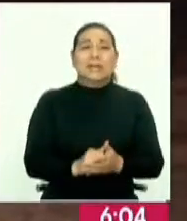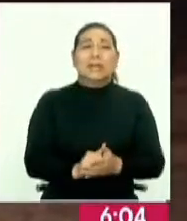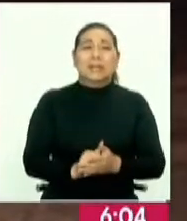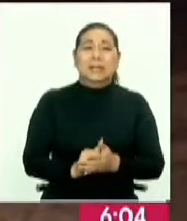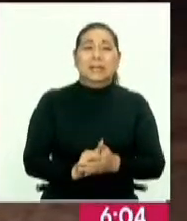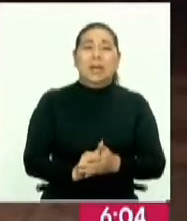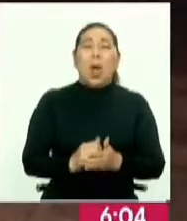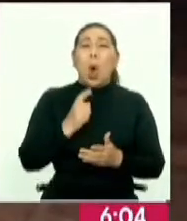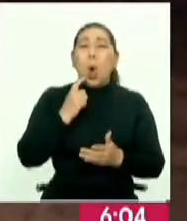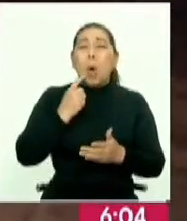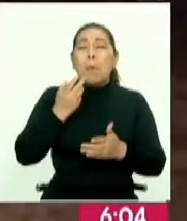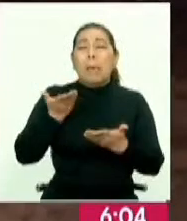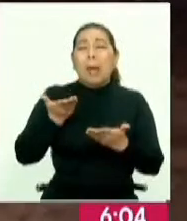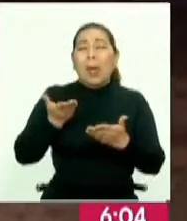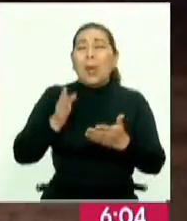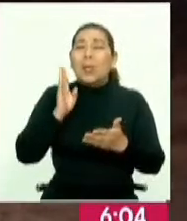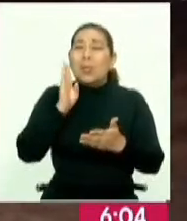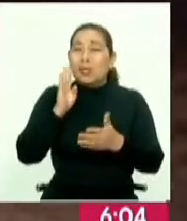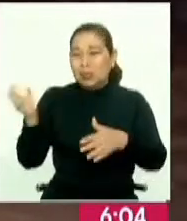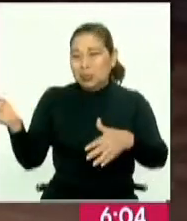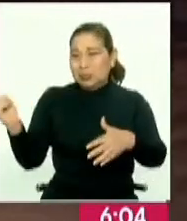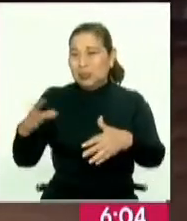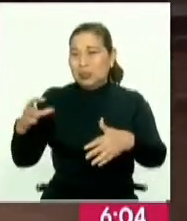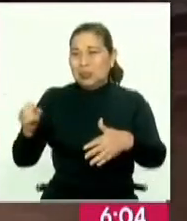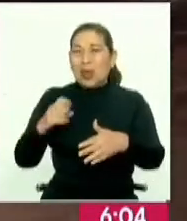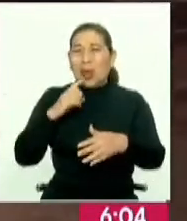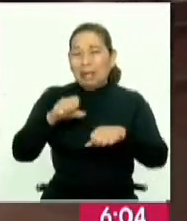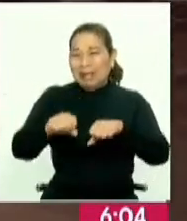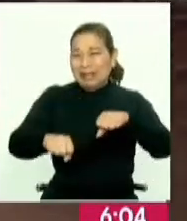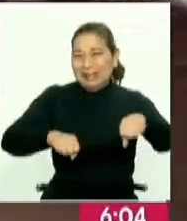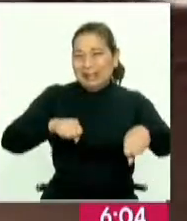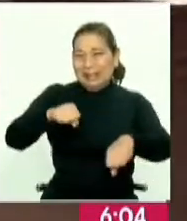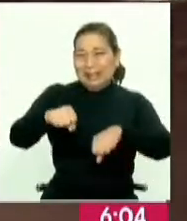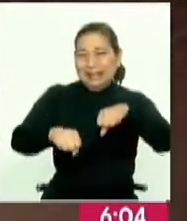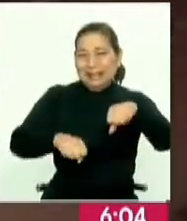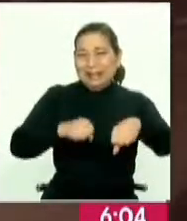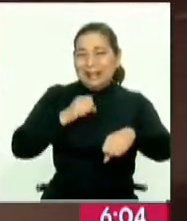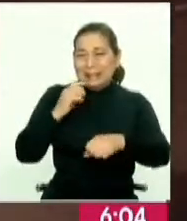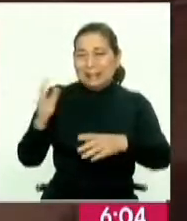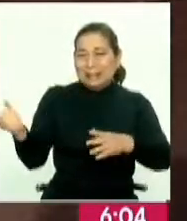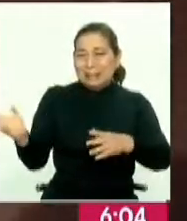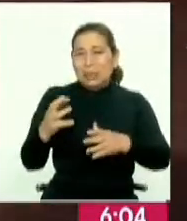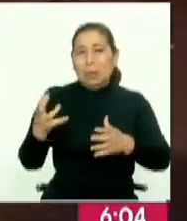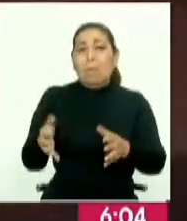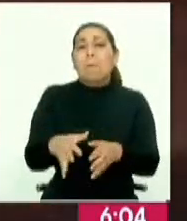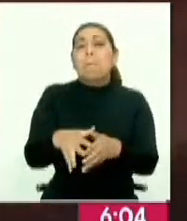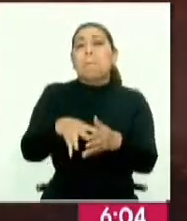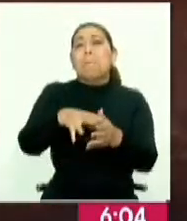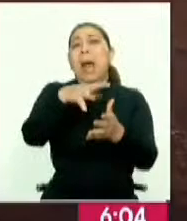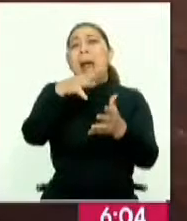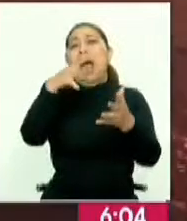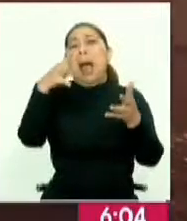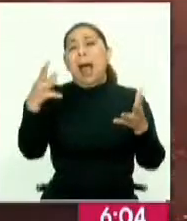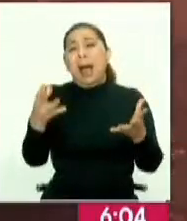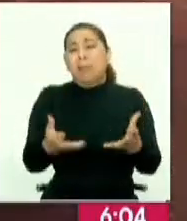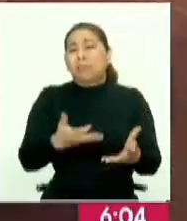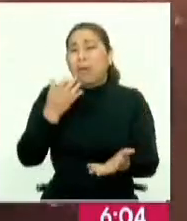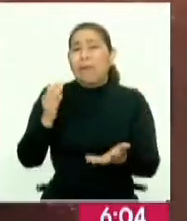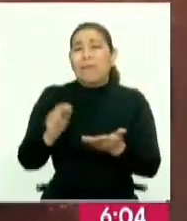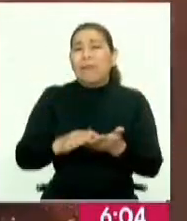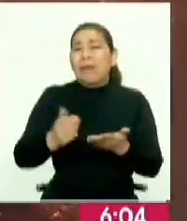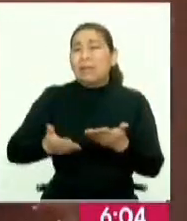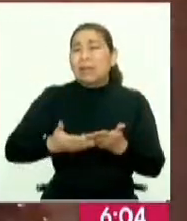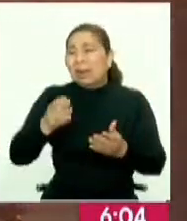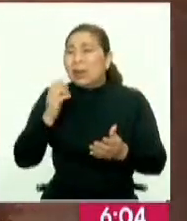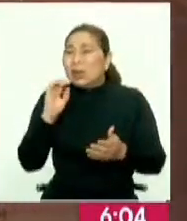reciclador de basura y eso realmente ha hecho que las llamas se incrementen con mayor facilidad